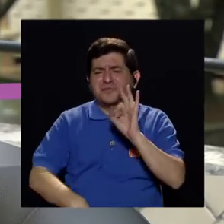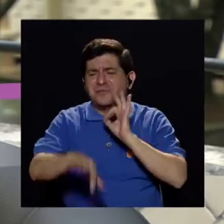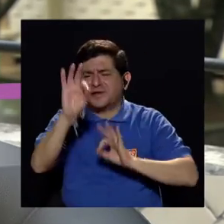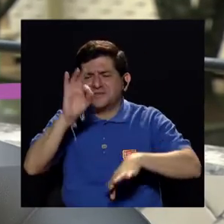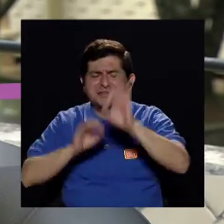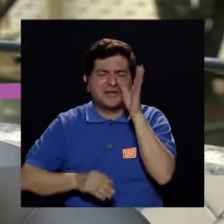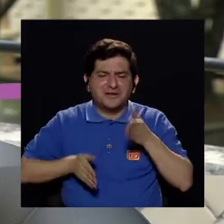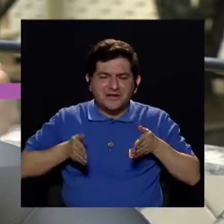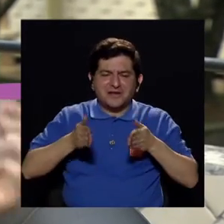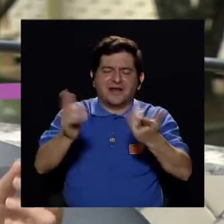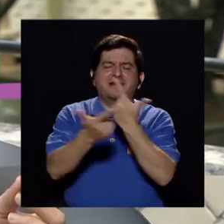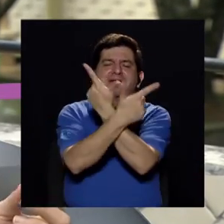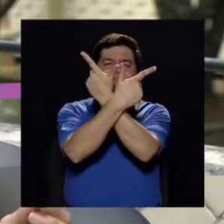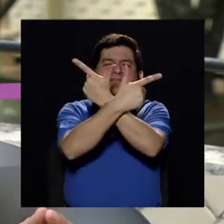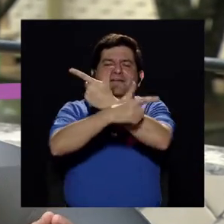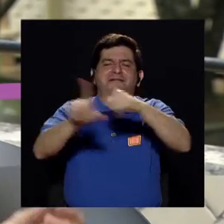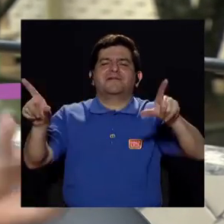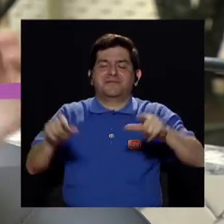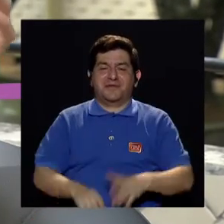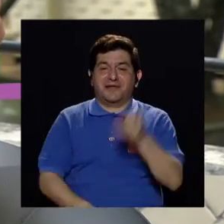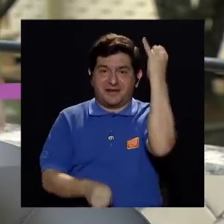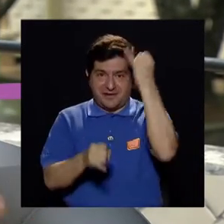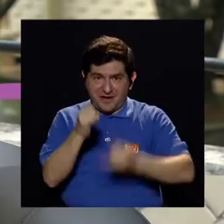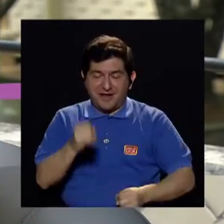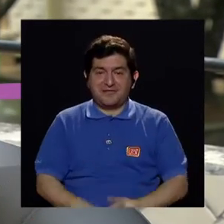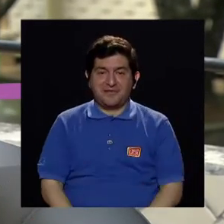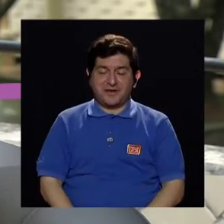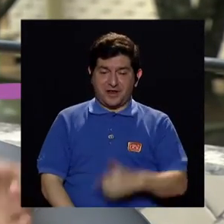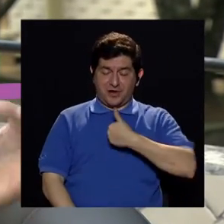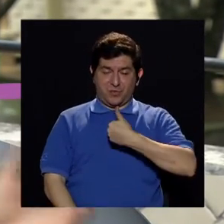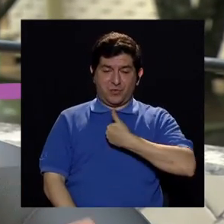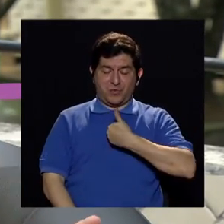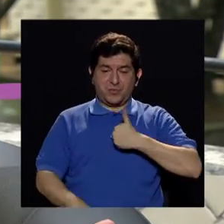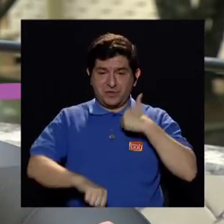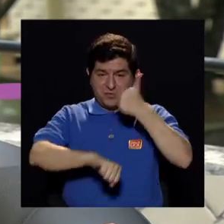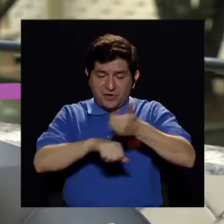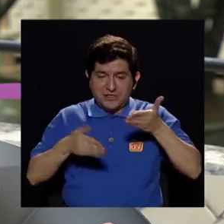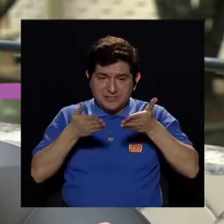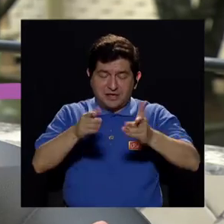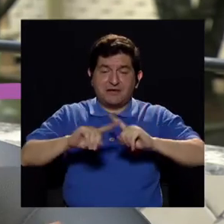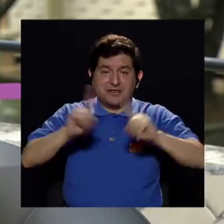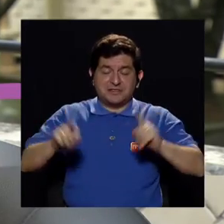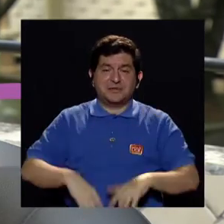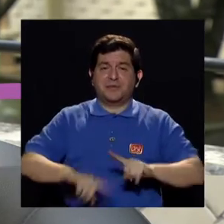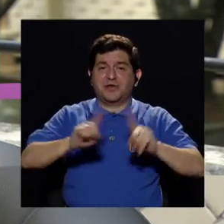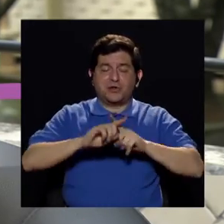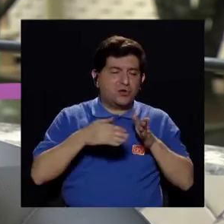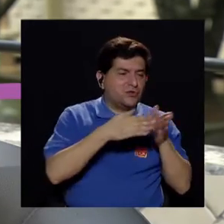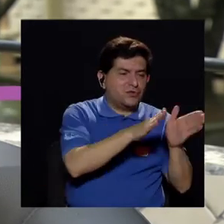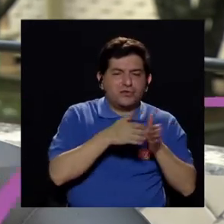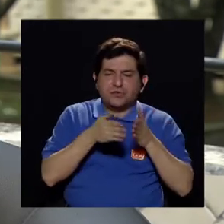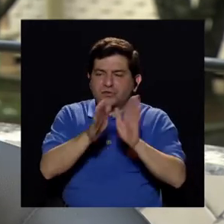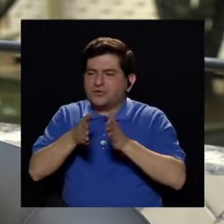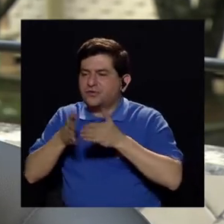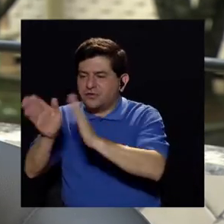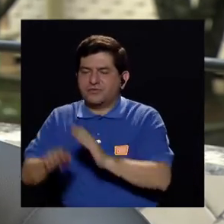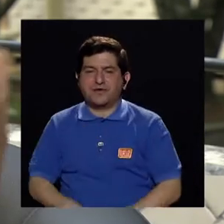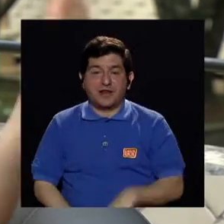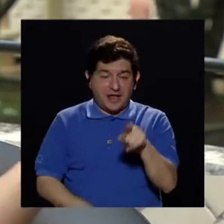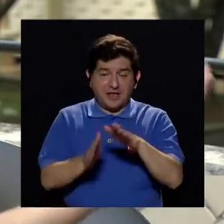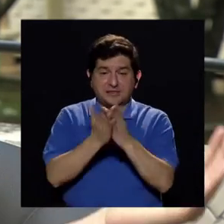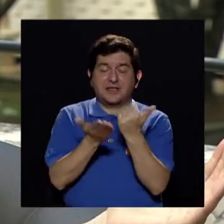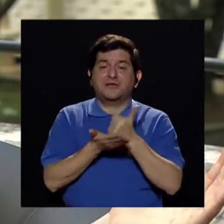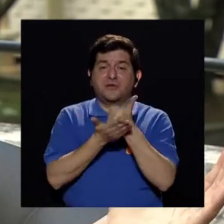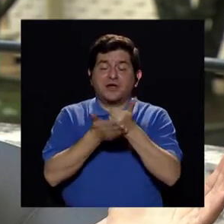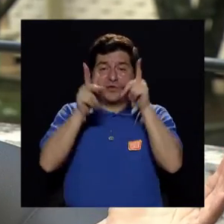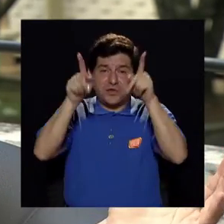encontrar ese camino a la libertad. Al final, el destino es uno mismo, pero los caminos son muchos. Este libro es una forma, para